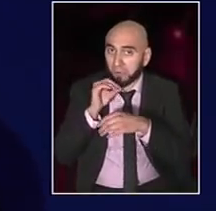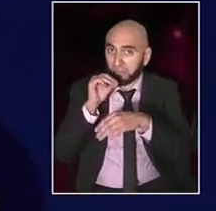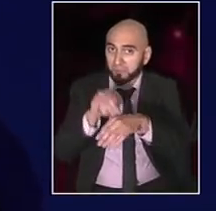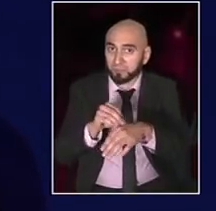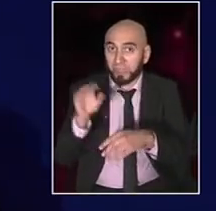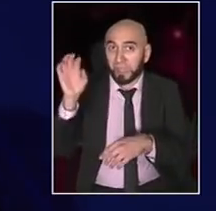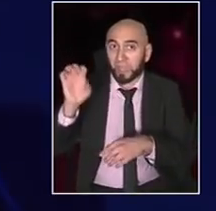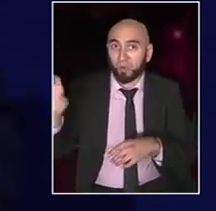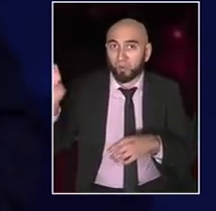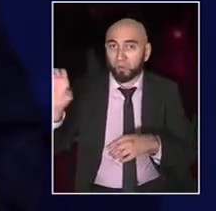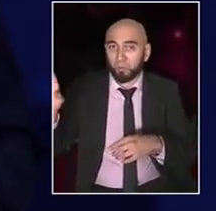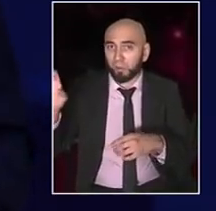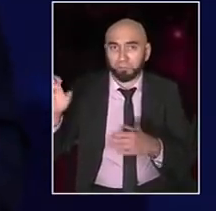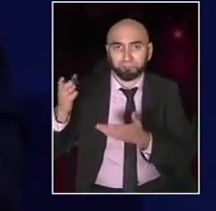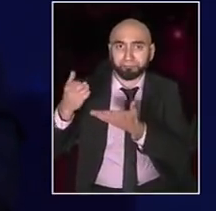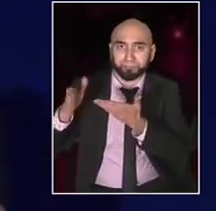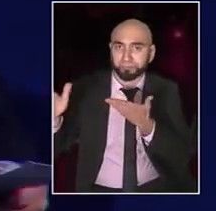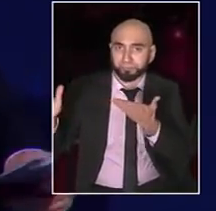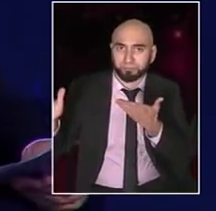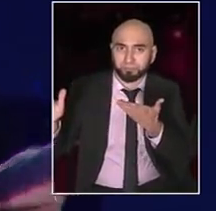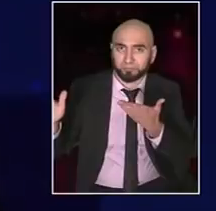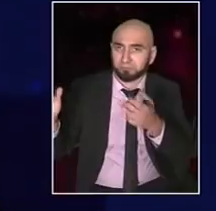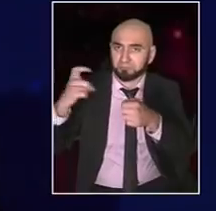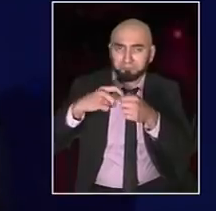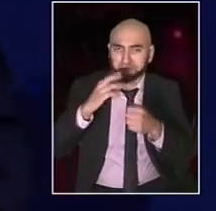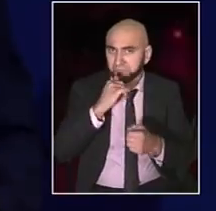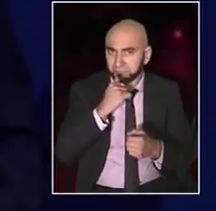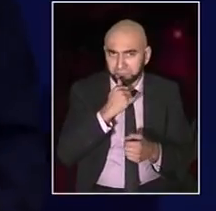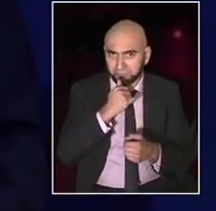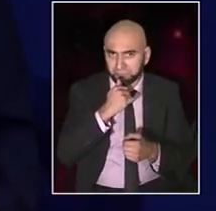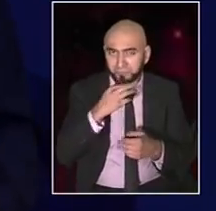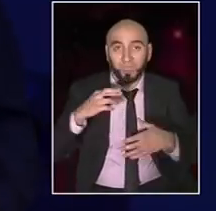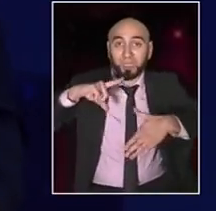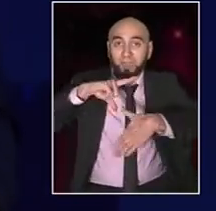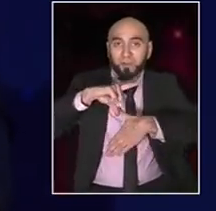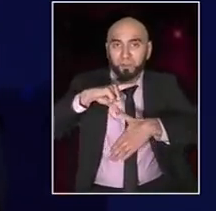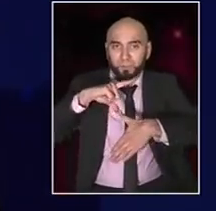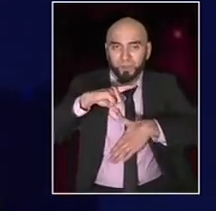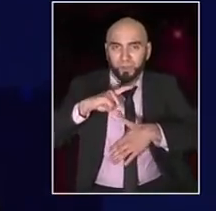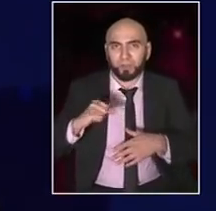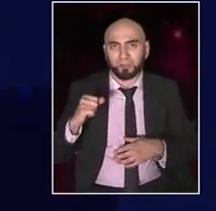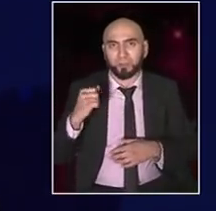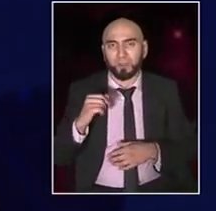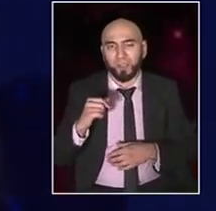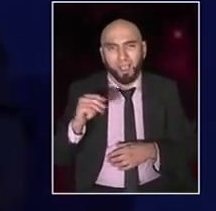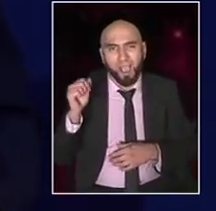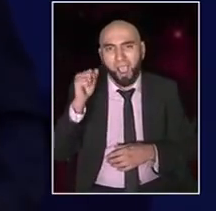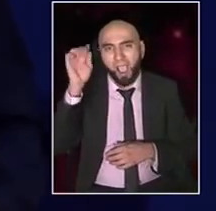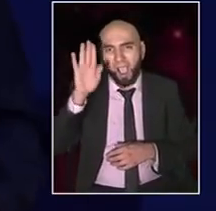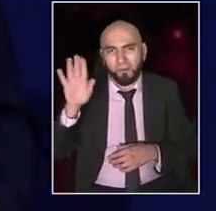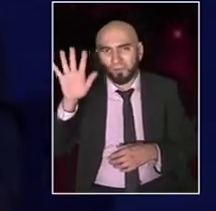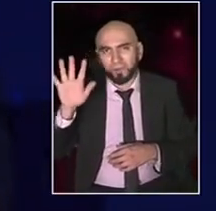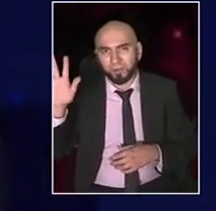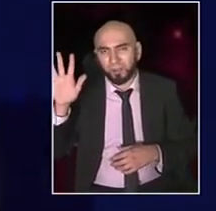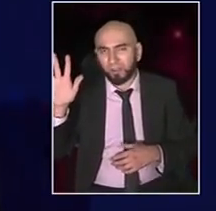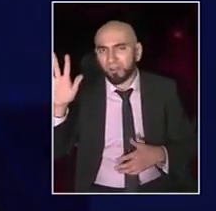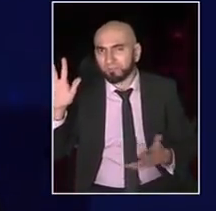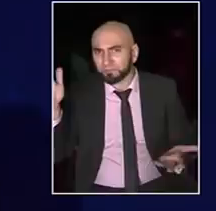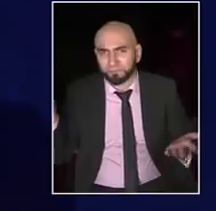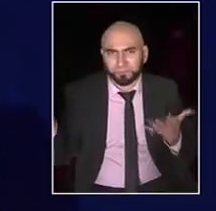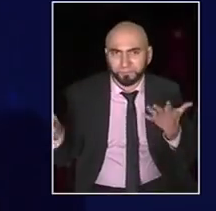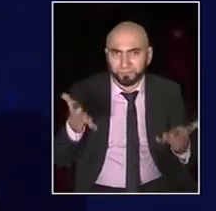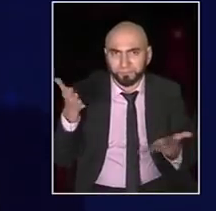no va a ser parte de la geopolítica del futuro. ¿Para qué decir Latinoamérica y África? Porque la geopolítica del futuro es la lucha por el ciberespacio, y